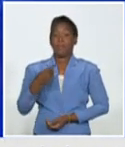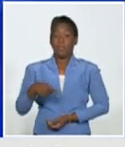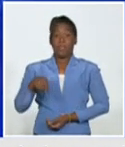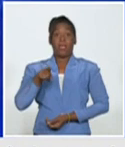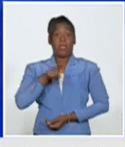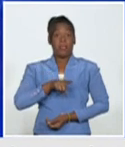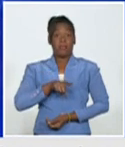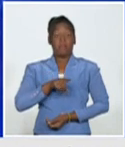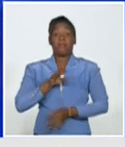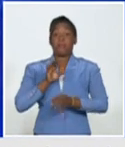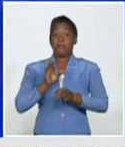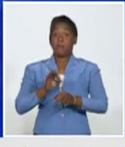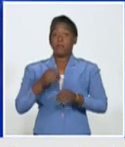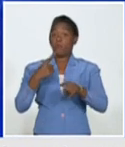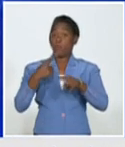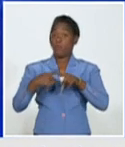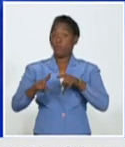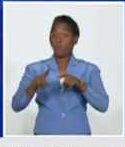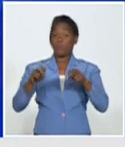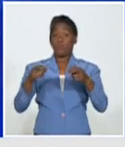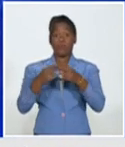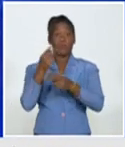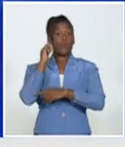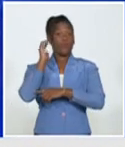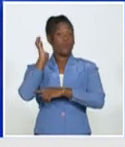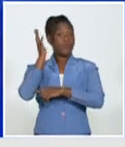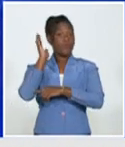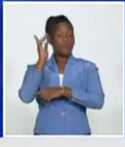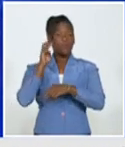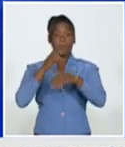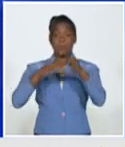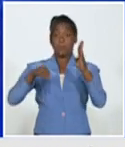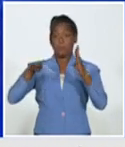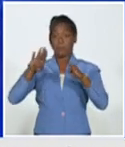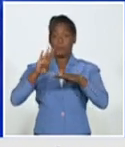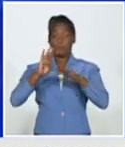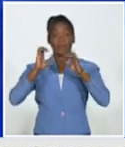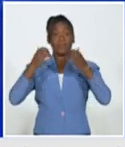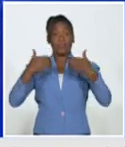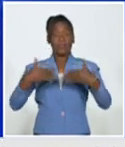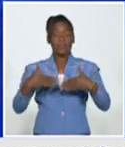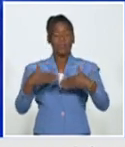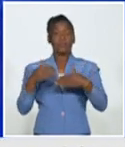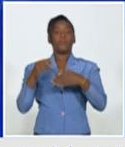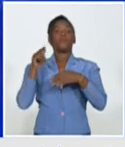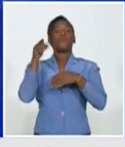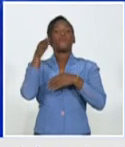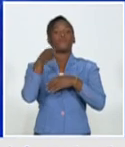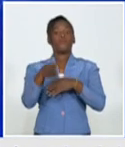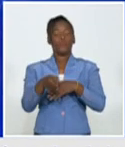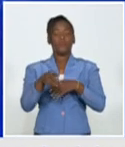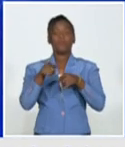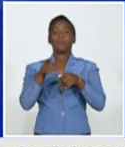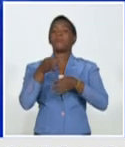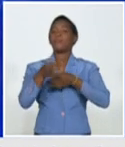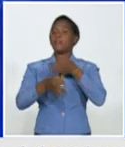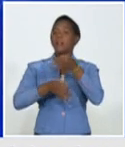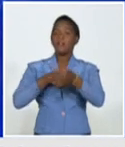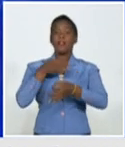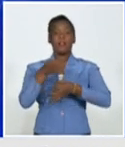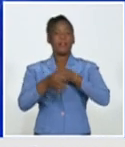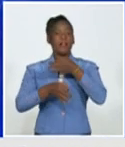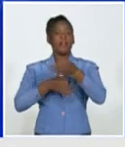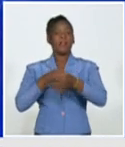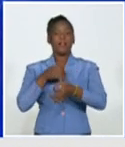Paulo participaba nuestro ministro de Salud Pública, el compañero José Ángel Portal Miranda, este